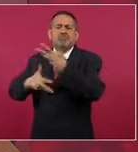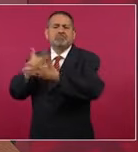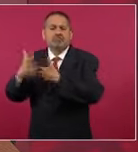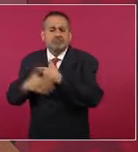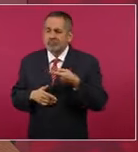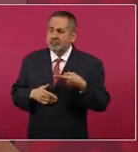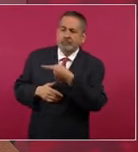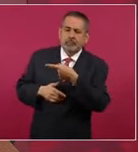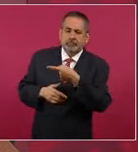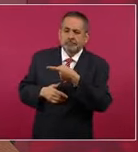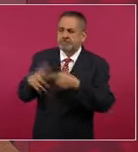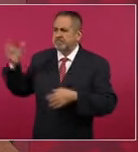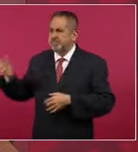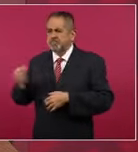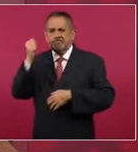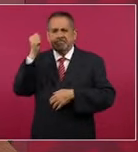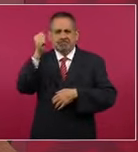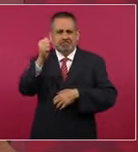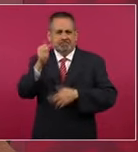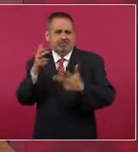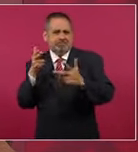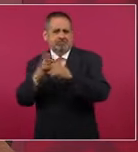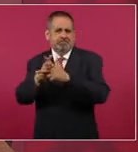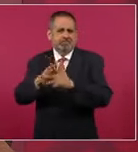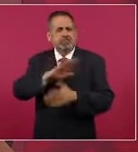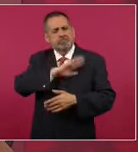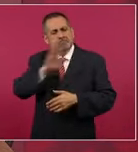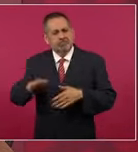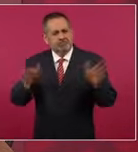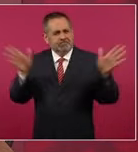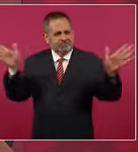Y por eso lo crucificaron. Y no